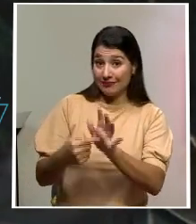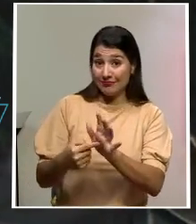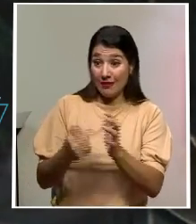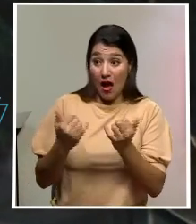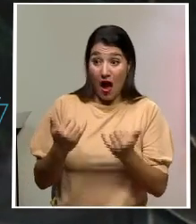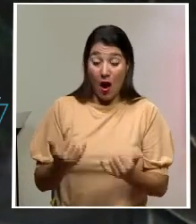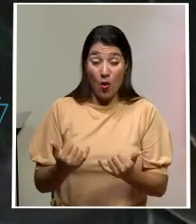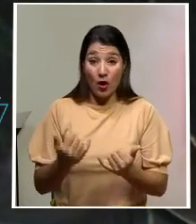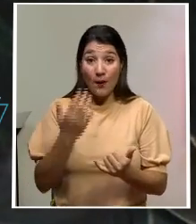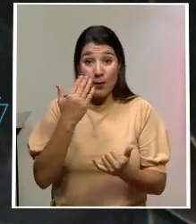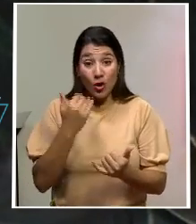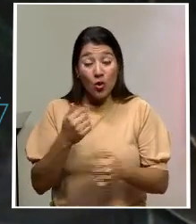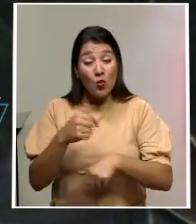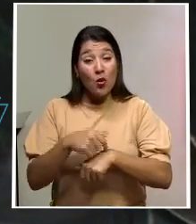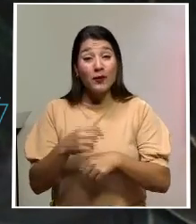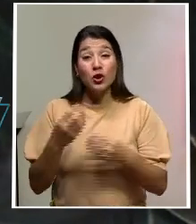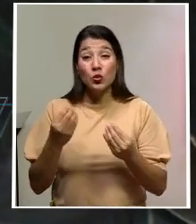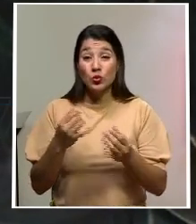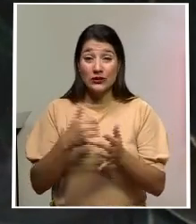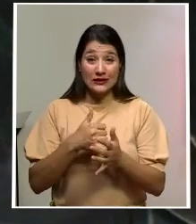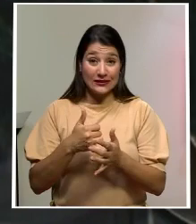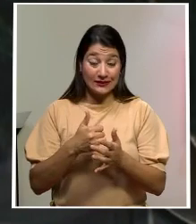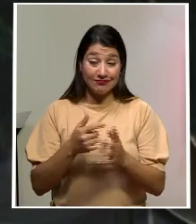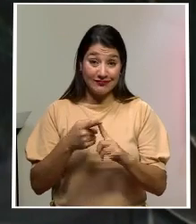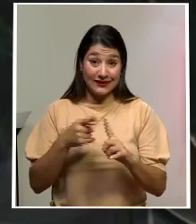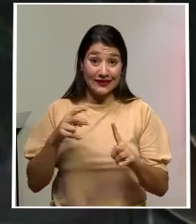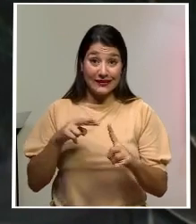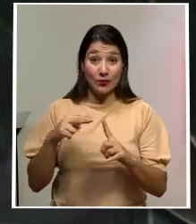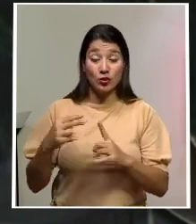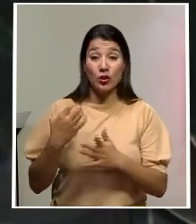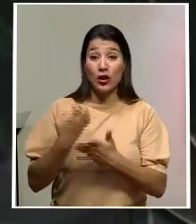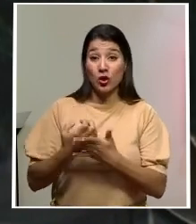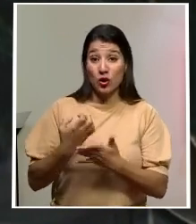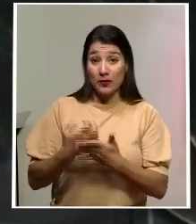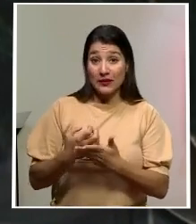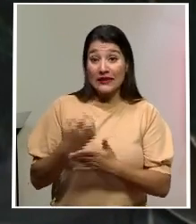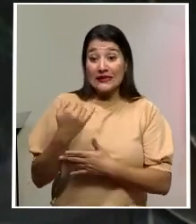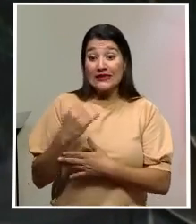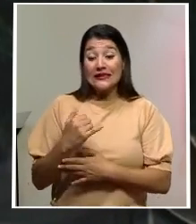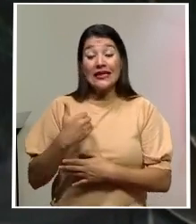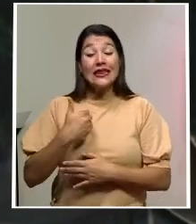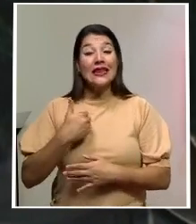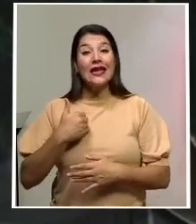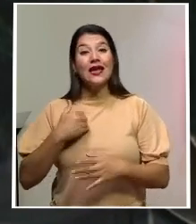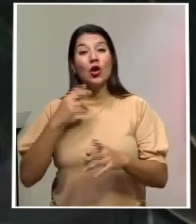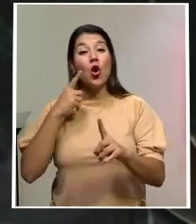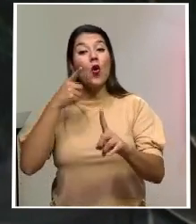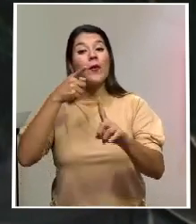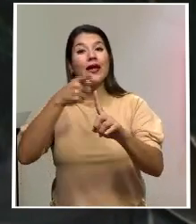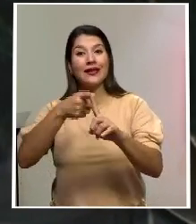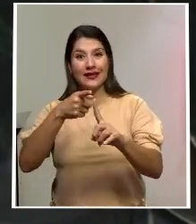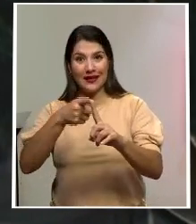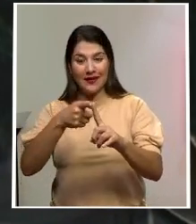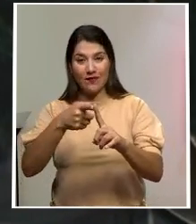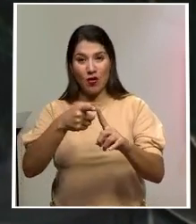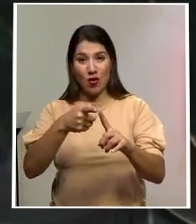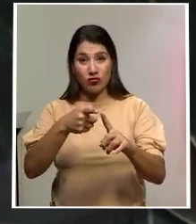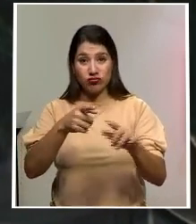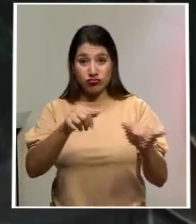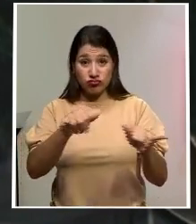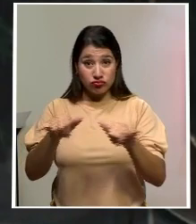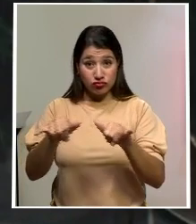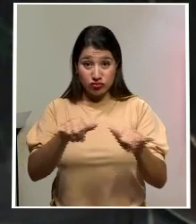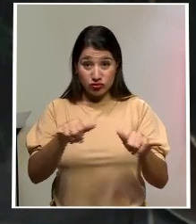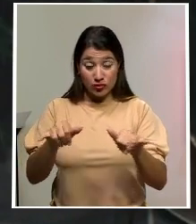en términos de economía nacional. Si se mantiene un objetivo compartido, aquí hemos visto que cuando hay voluntades se